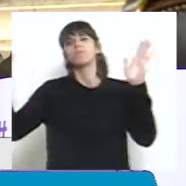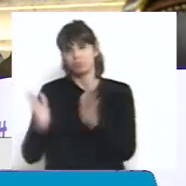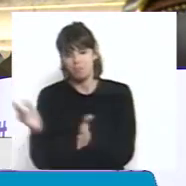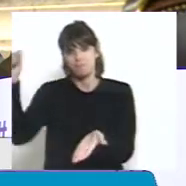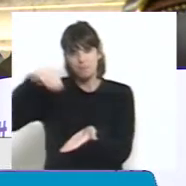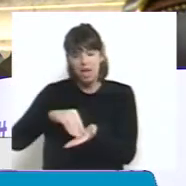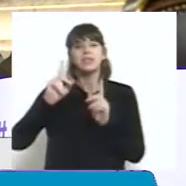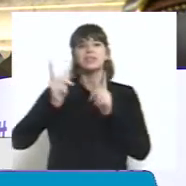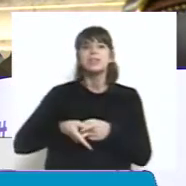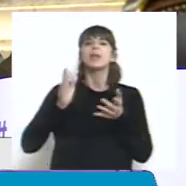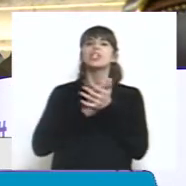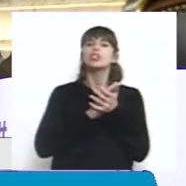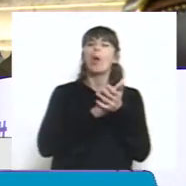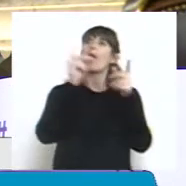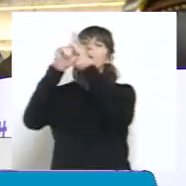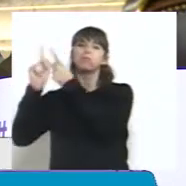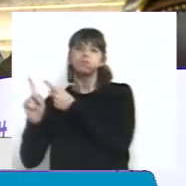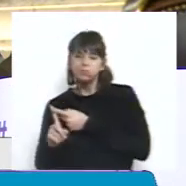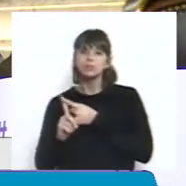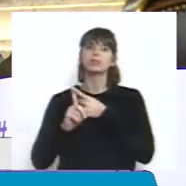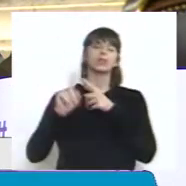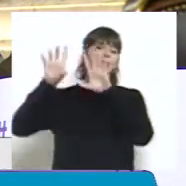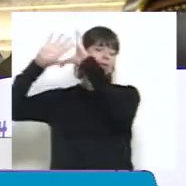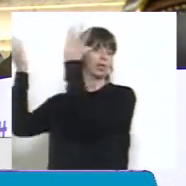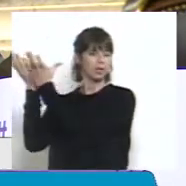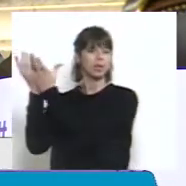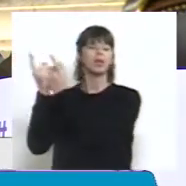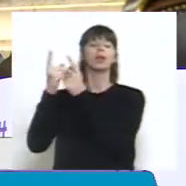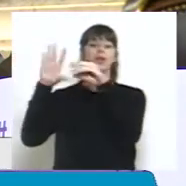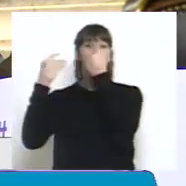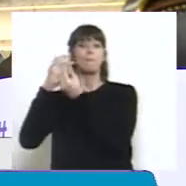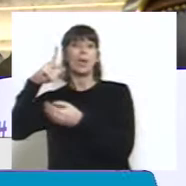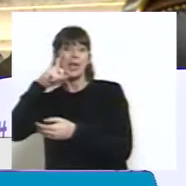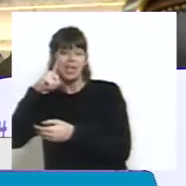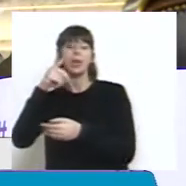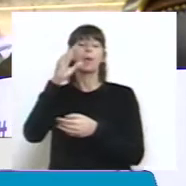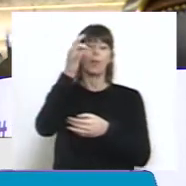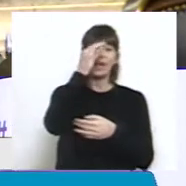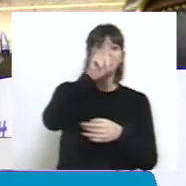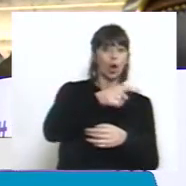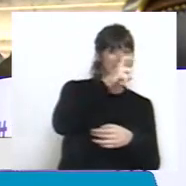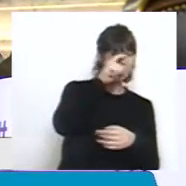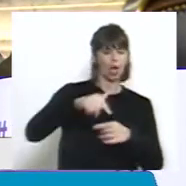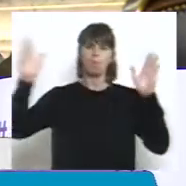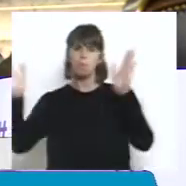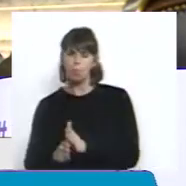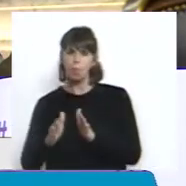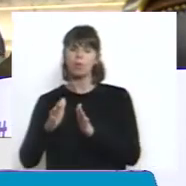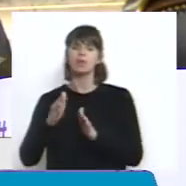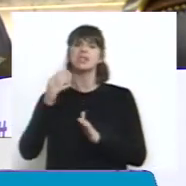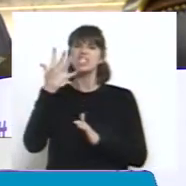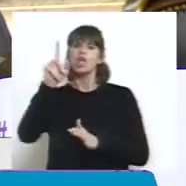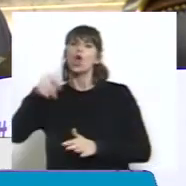con los organismos multilaterales eran 20,7% del PBI, ahora son 5,6% en el